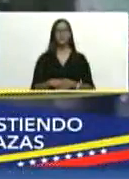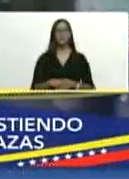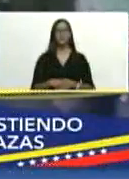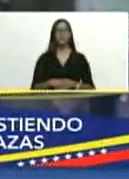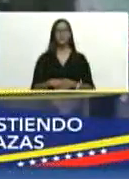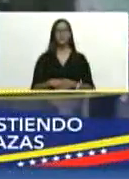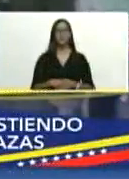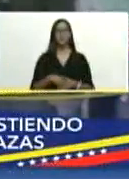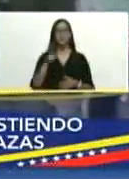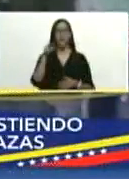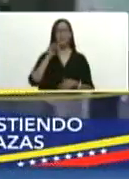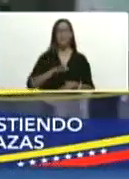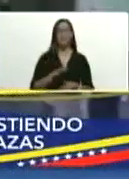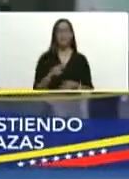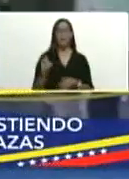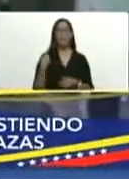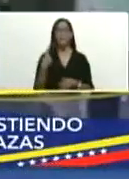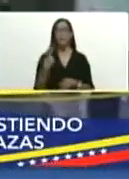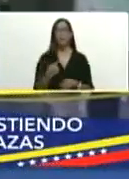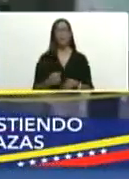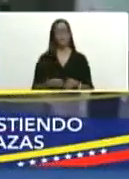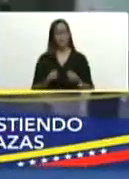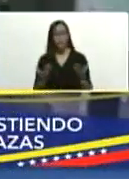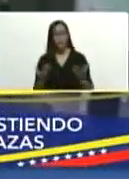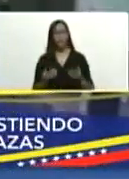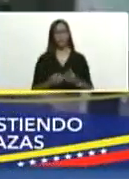ahí están las prioridades pues